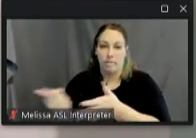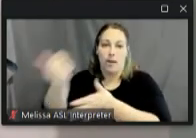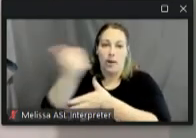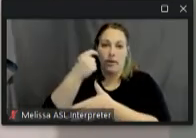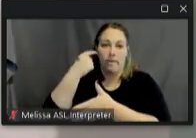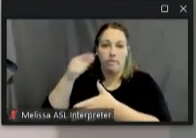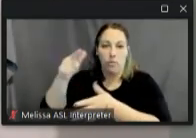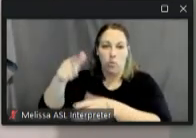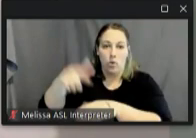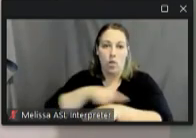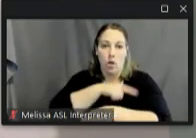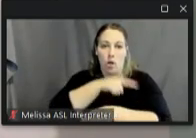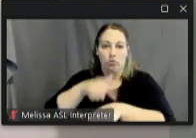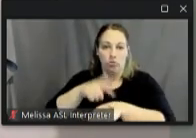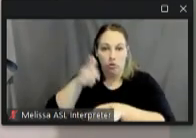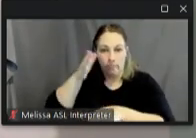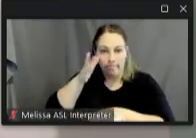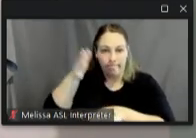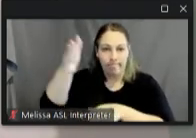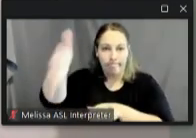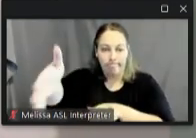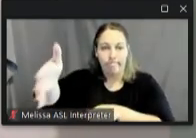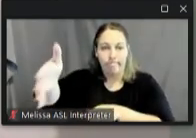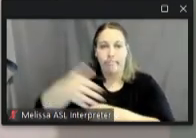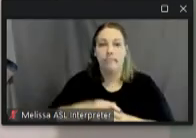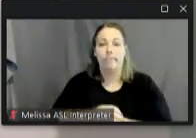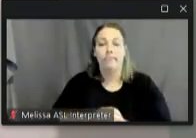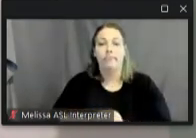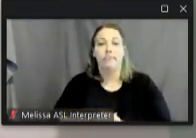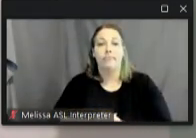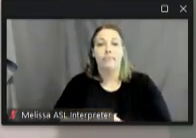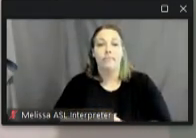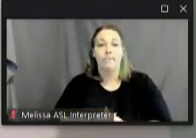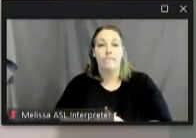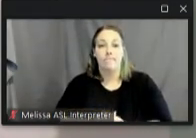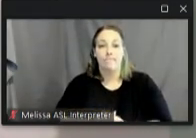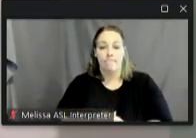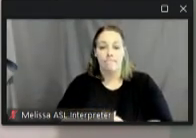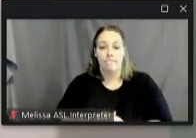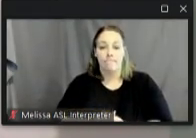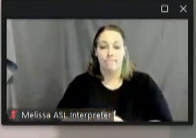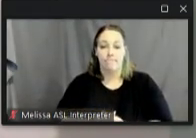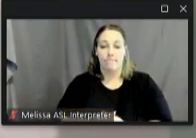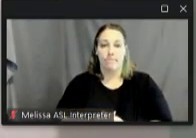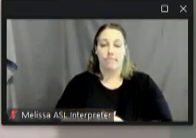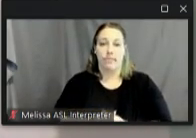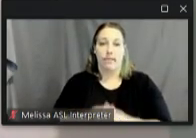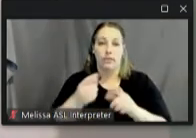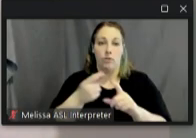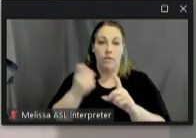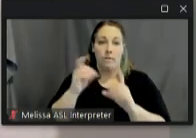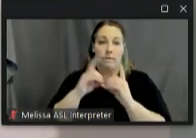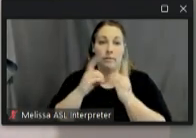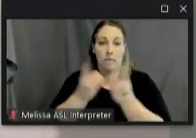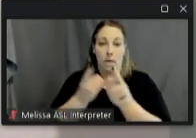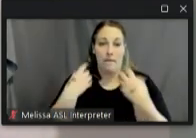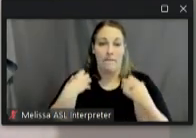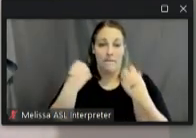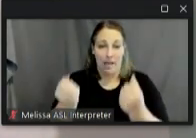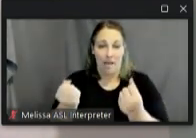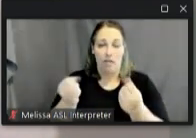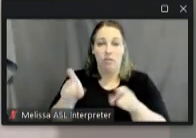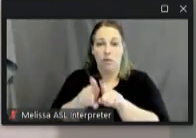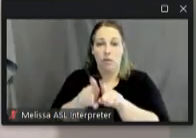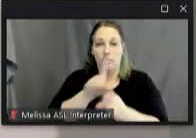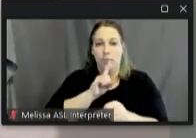sexual integral, desde la Secretaría de Salud también estamos comprometidos en hacer avanzar el tema, y es por eso que nuestro personal de salud,